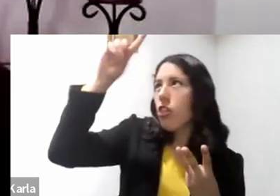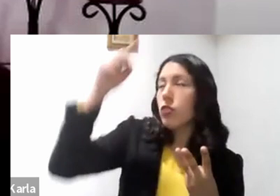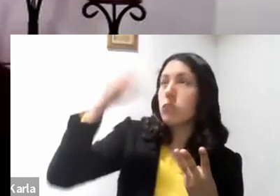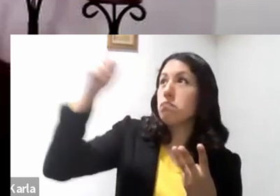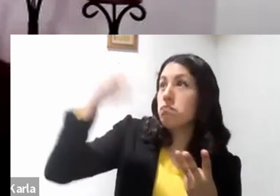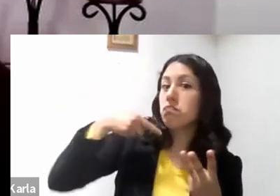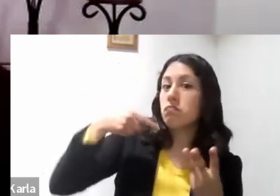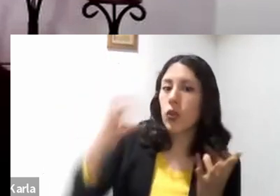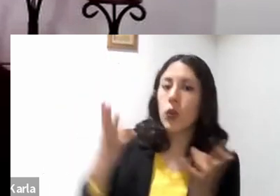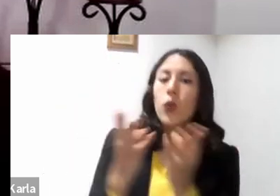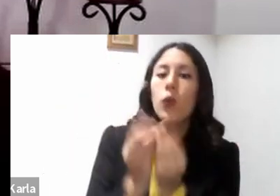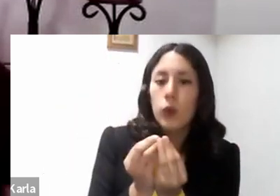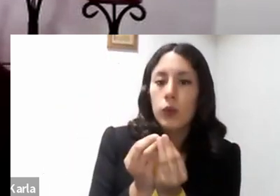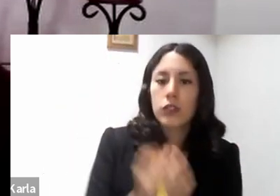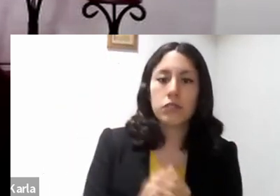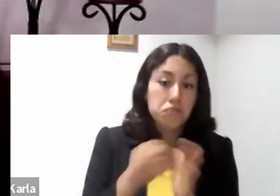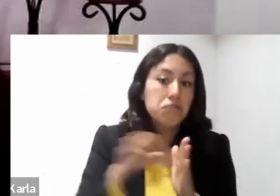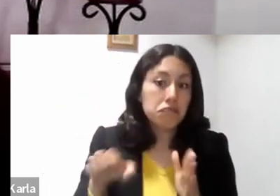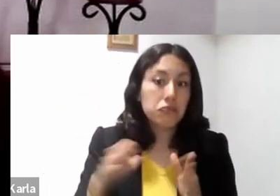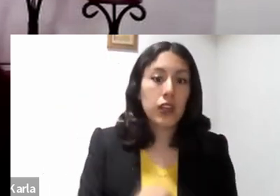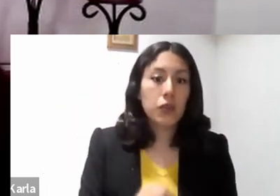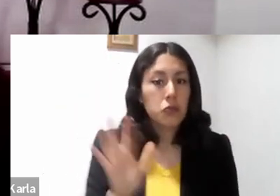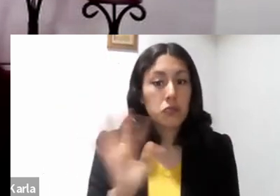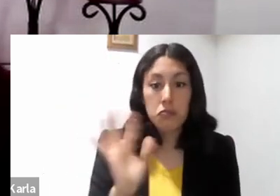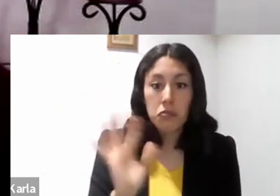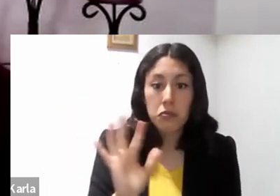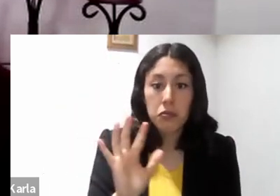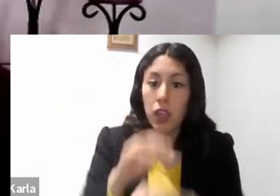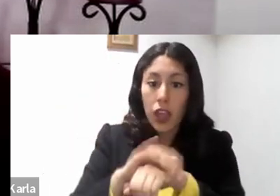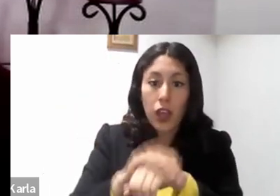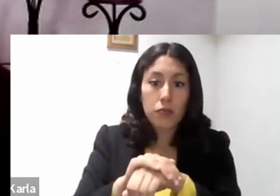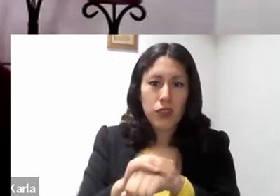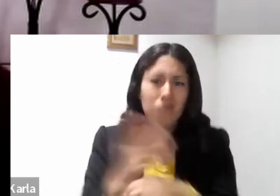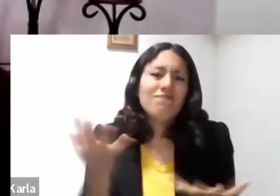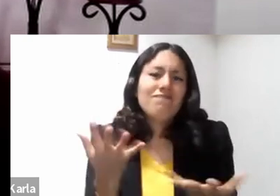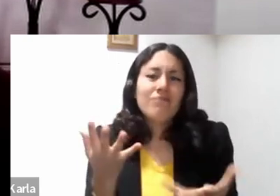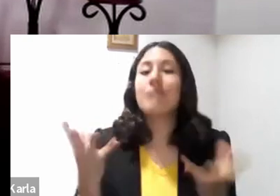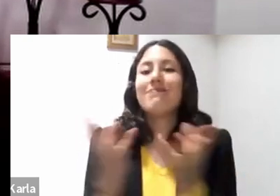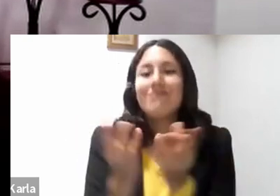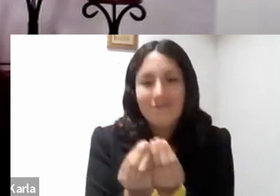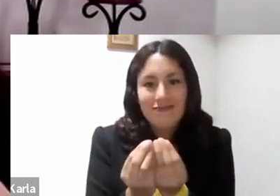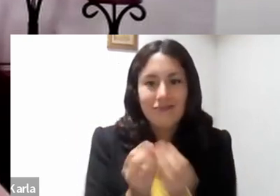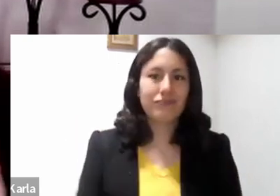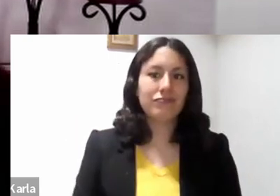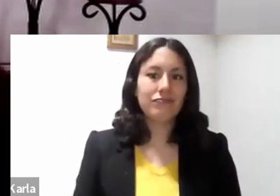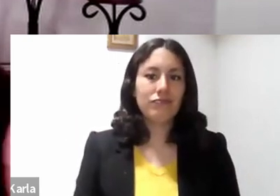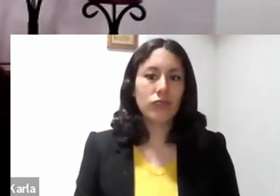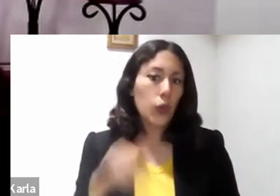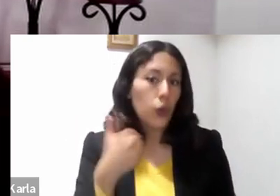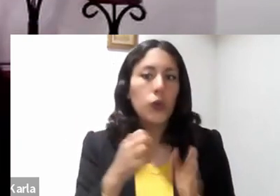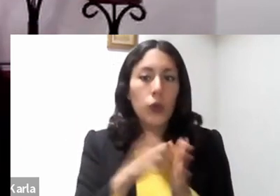a ver una película que estamos haciendo pasando tiempo juntos dos enamorados que se ven miran a los